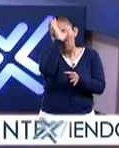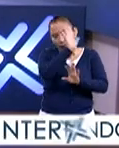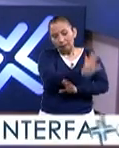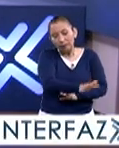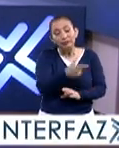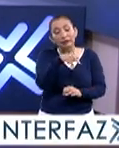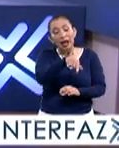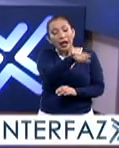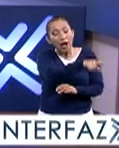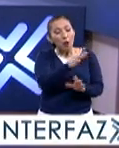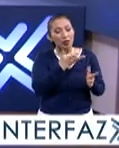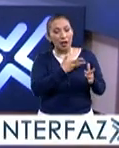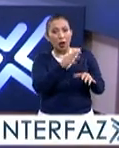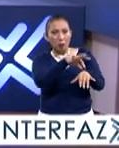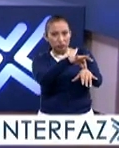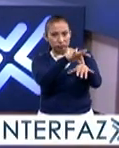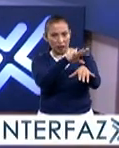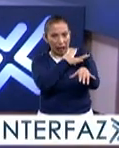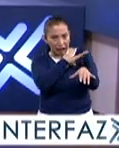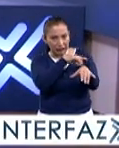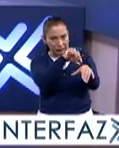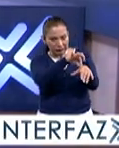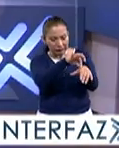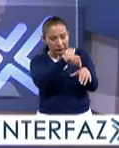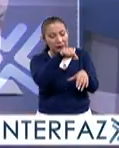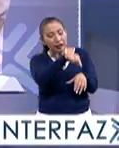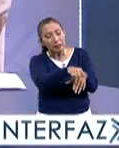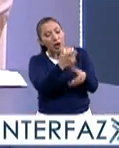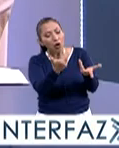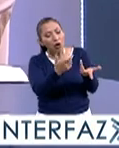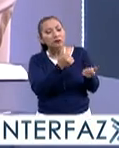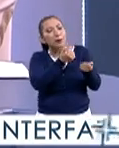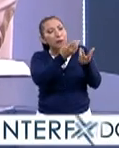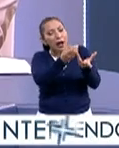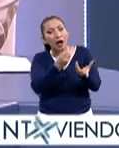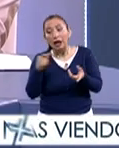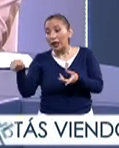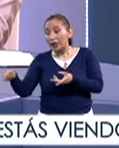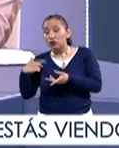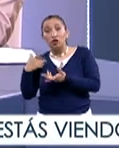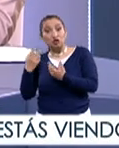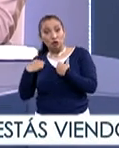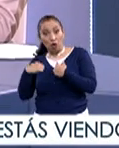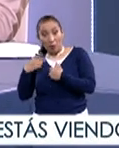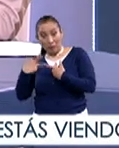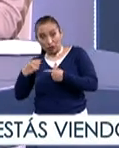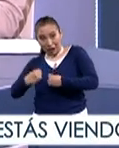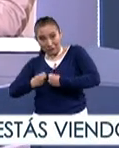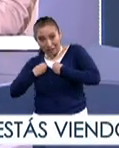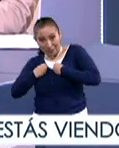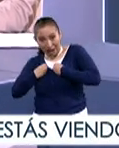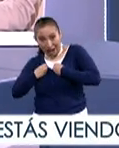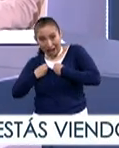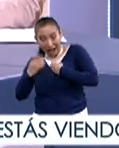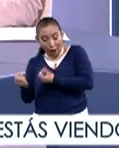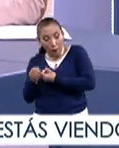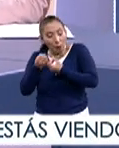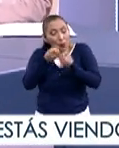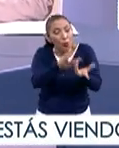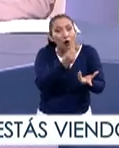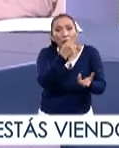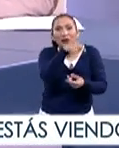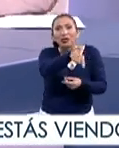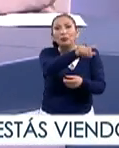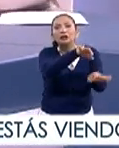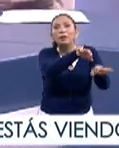tenían cierta materialidad, y había que llevarle los alimentos, etcétera, como si usted estuviera en la cárcel, ¿no? O